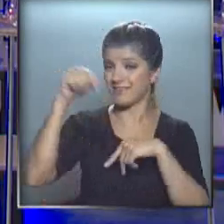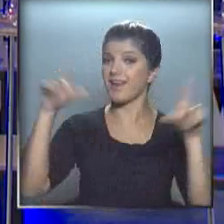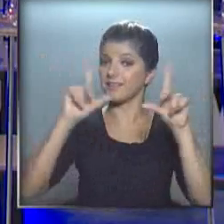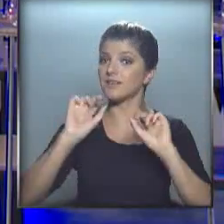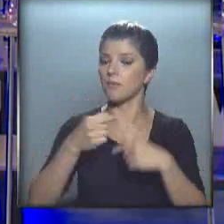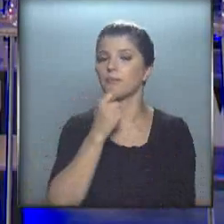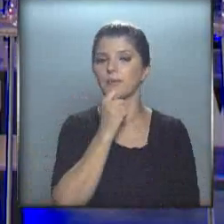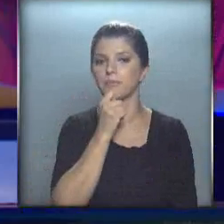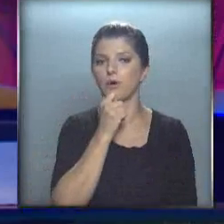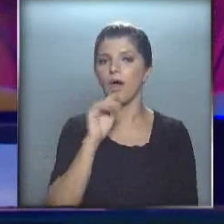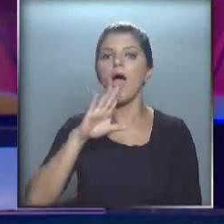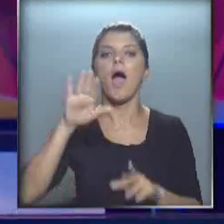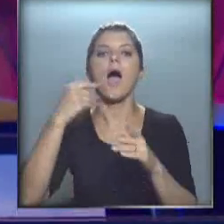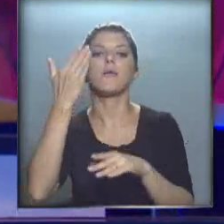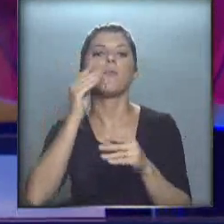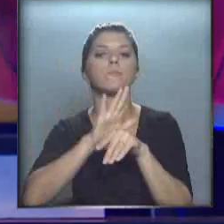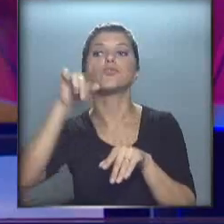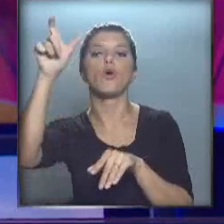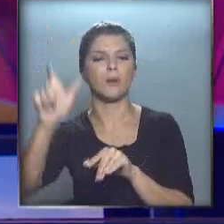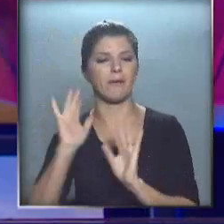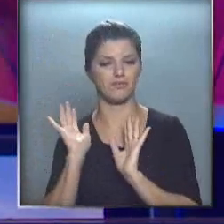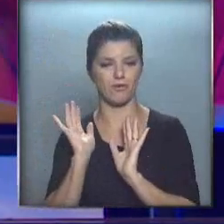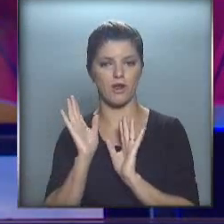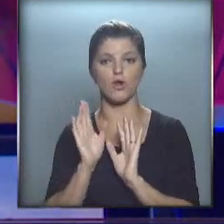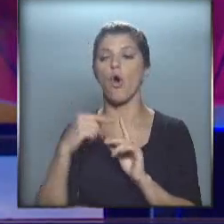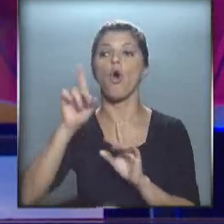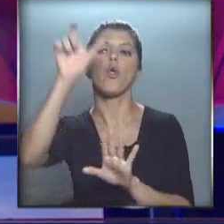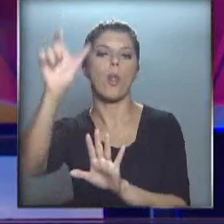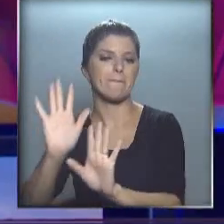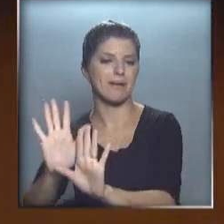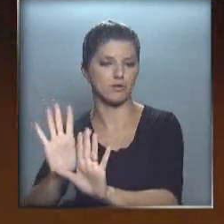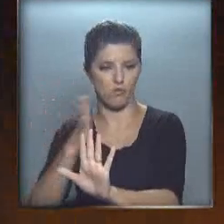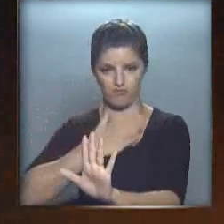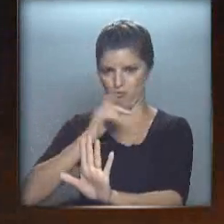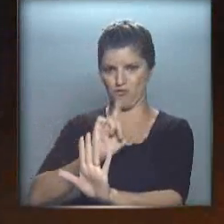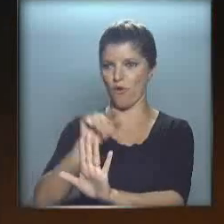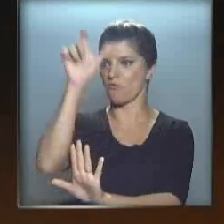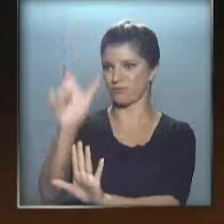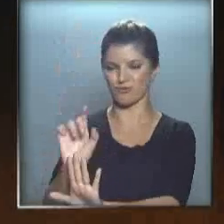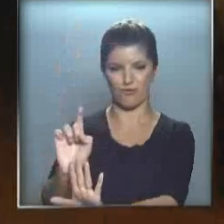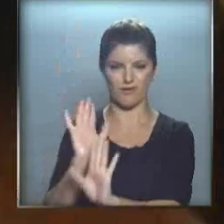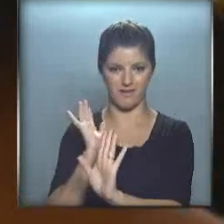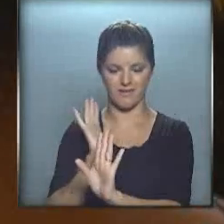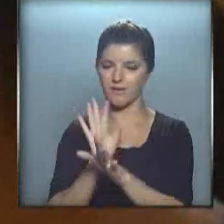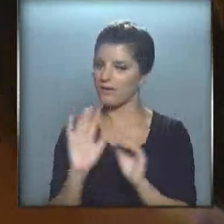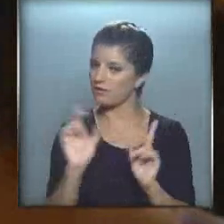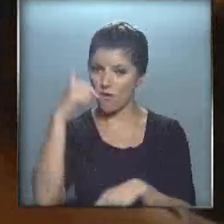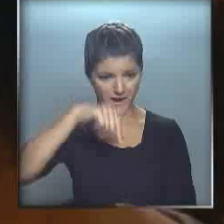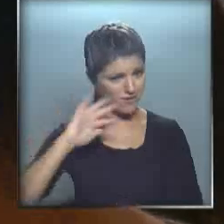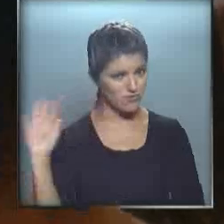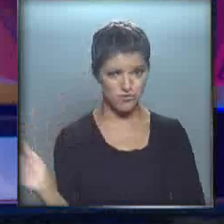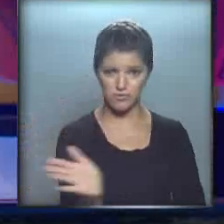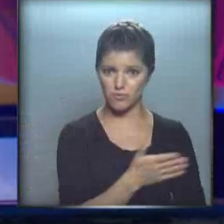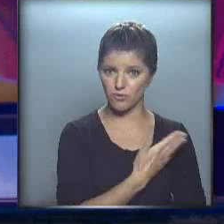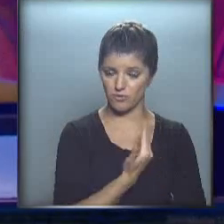siempre. Siempre hablamos en tercera persona. Sí. Siempre hablamos en... No, hablamos del fenómeno así, neutralmente. No, ¿acaso todos los que estamos acá como